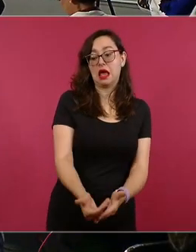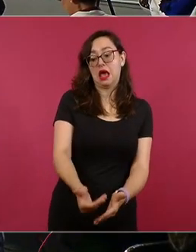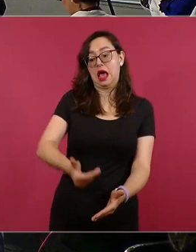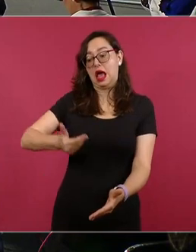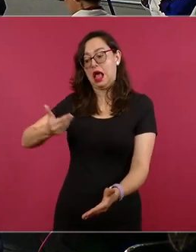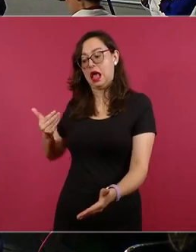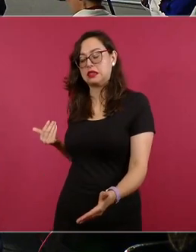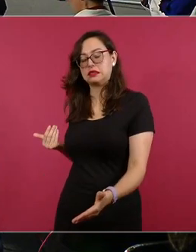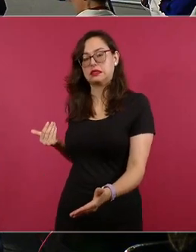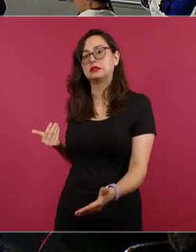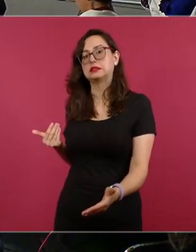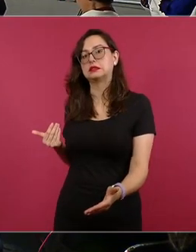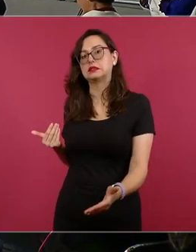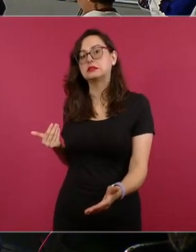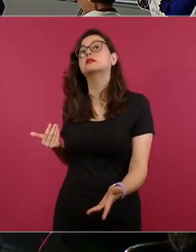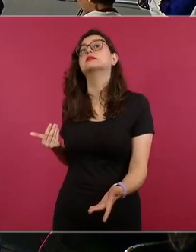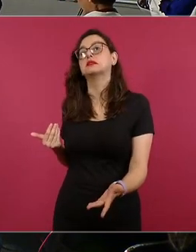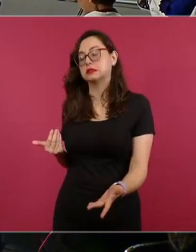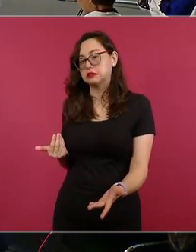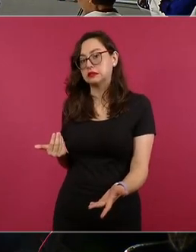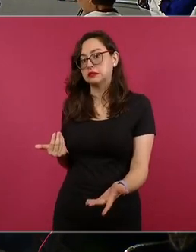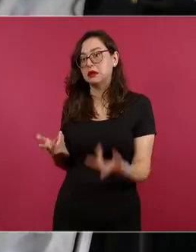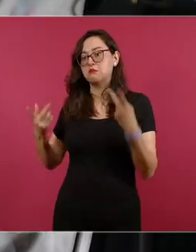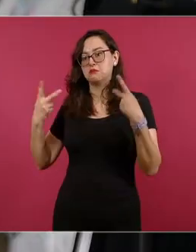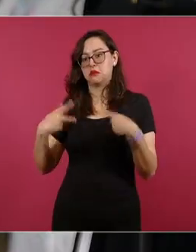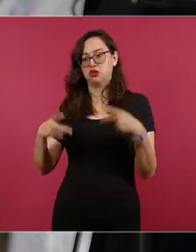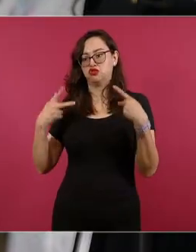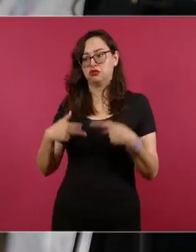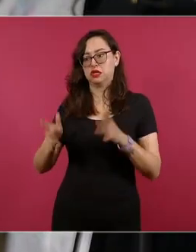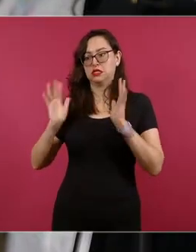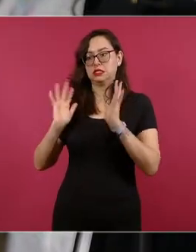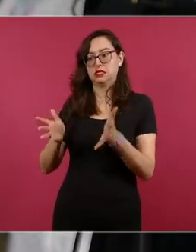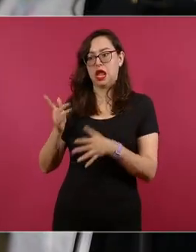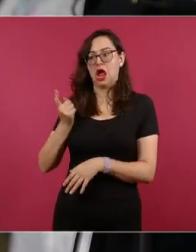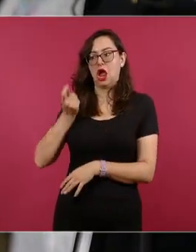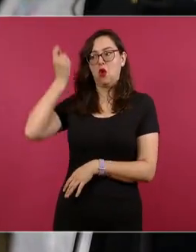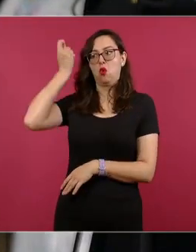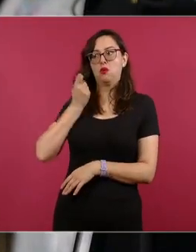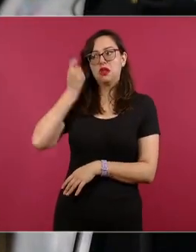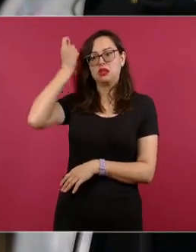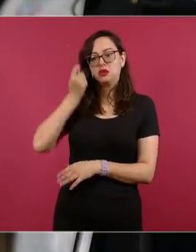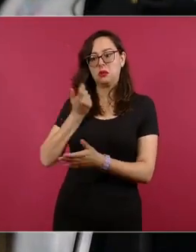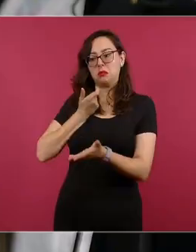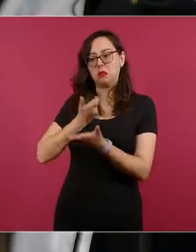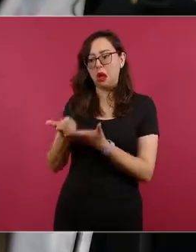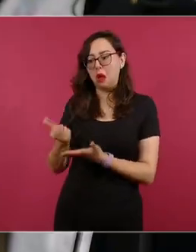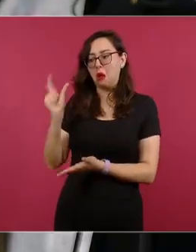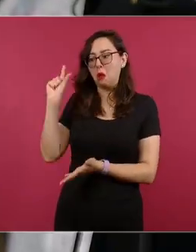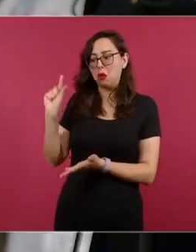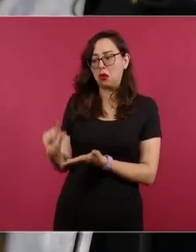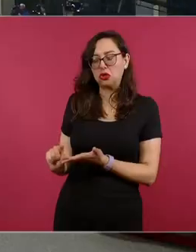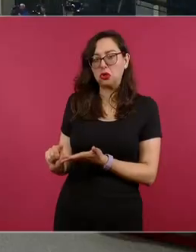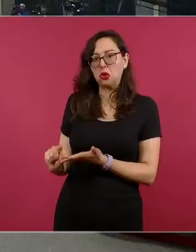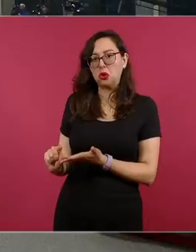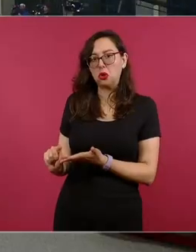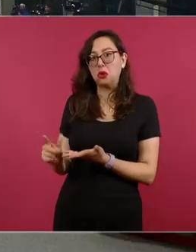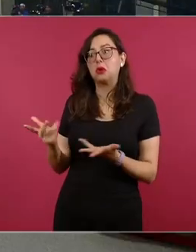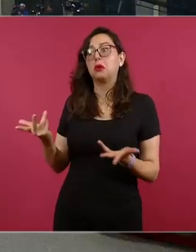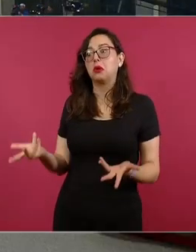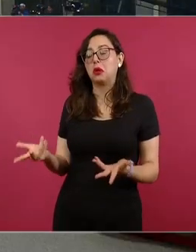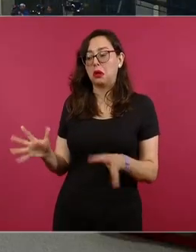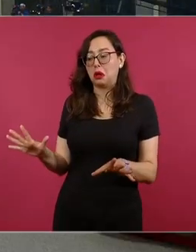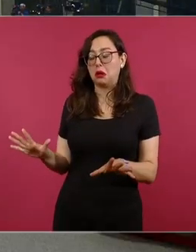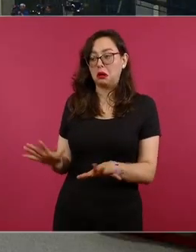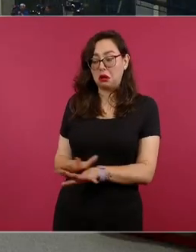25 por ciento se va a poder modificar su jubilación. eso es en base al tema. ¿Tú, Luisa,